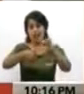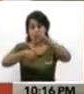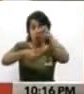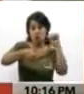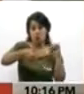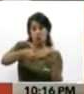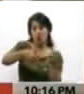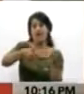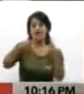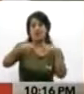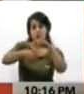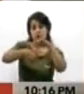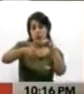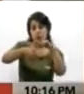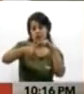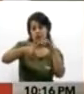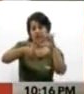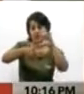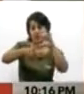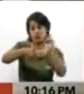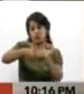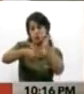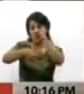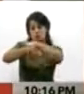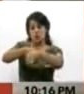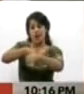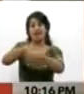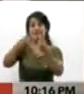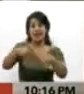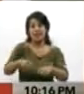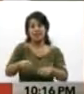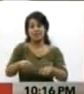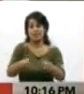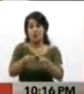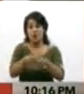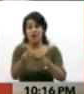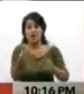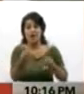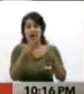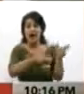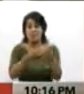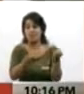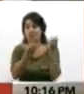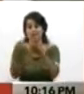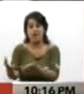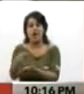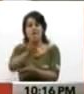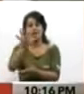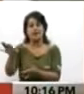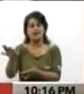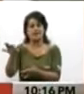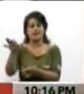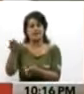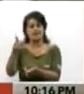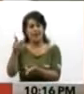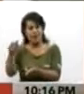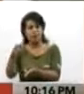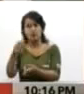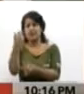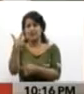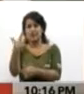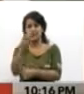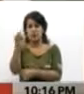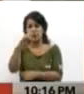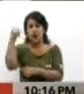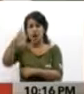a unos verdugos y para alimentar unos tigres que por 3 siglos han derramado la mayor parte de la sangre americana, la sangre de sus